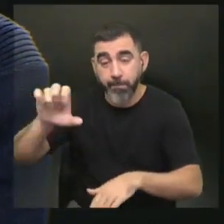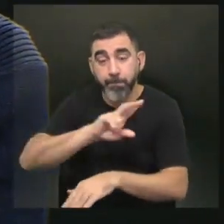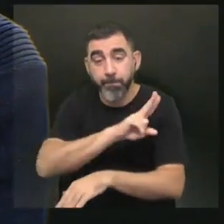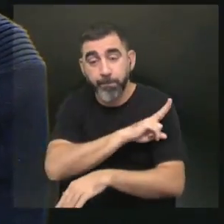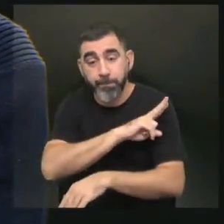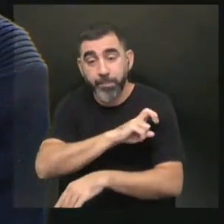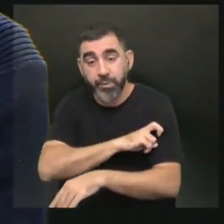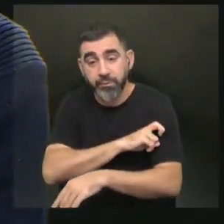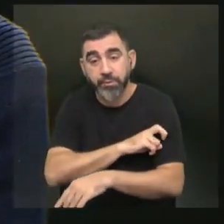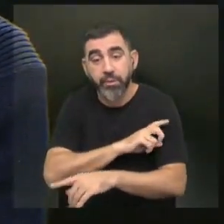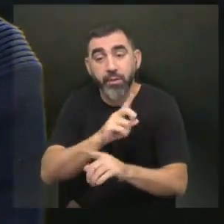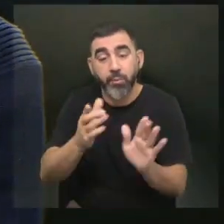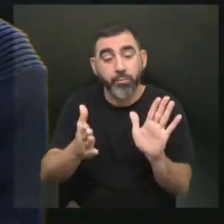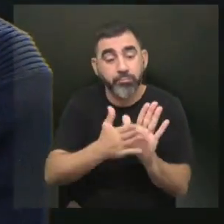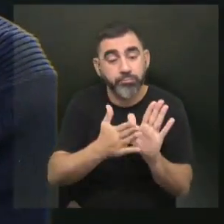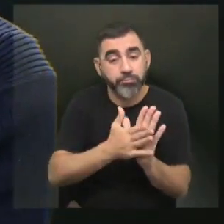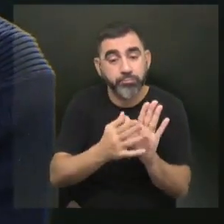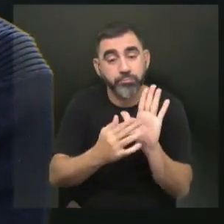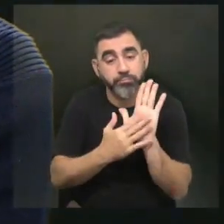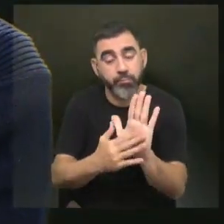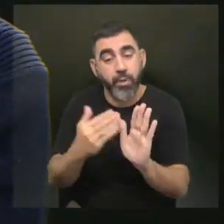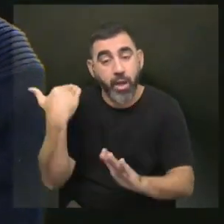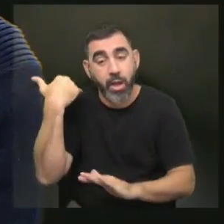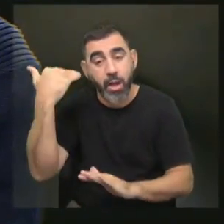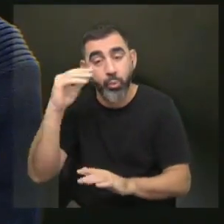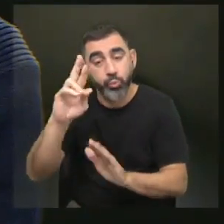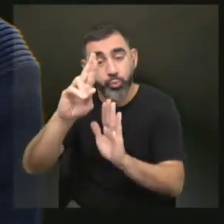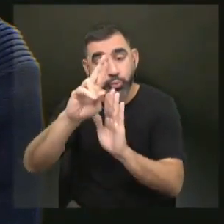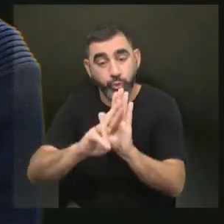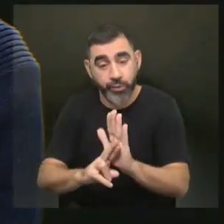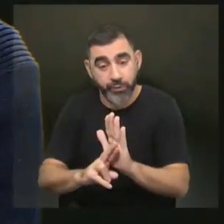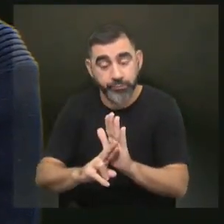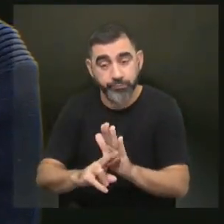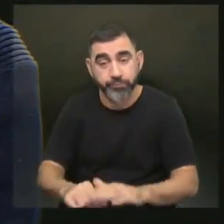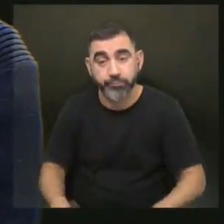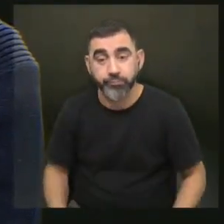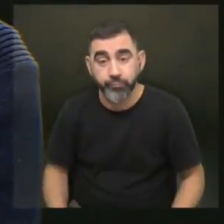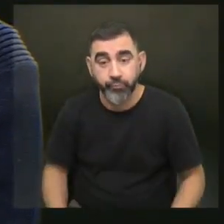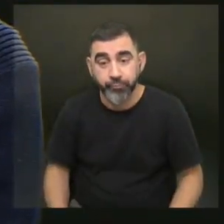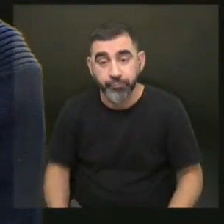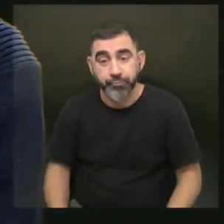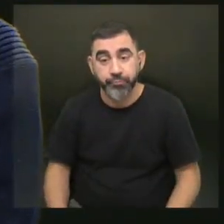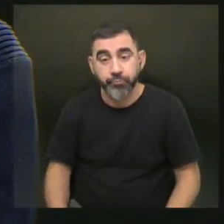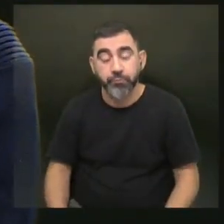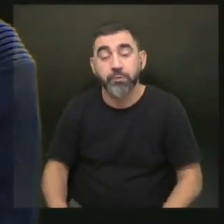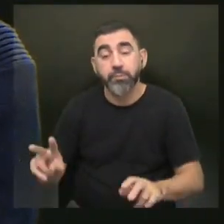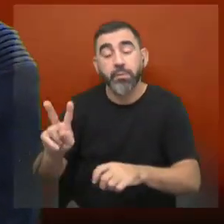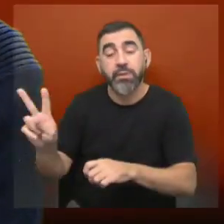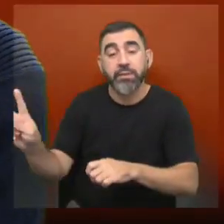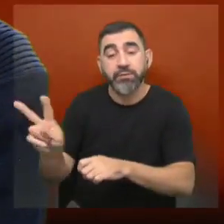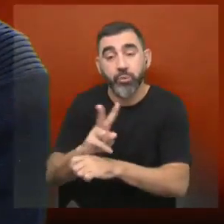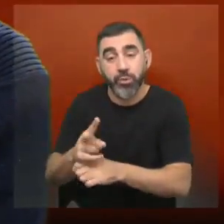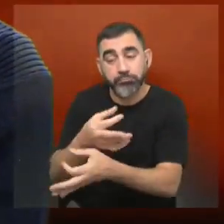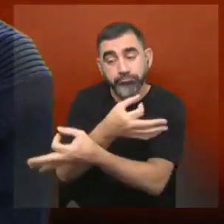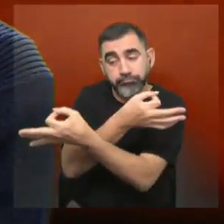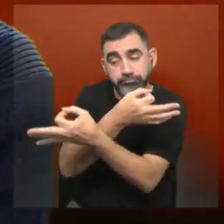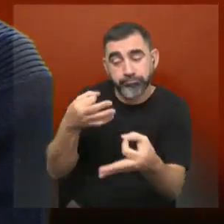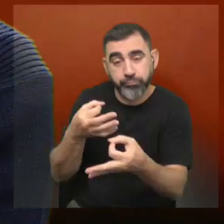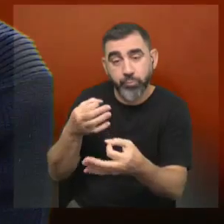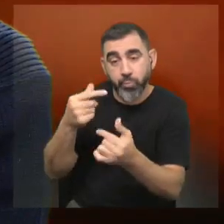las coloniales, una particular que se llama microcistis, que las encontramos principalmente en las playas, en la costa